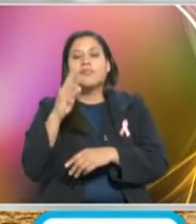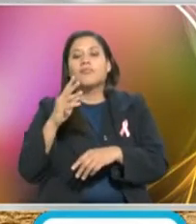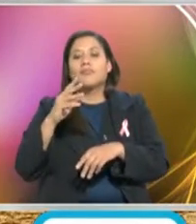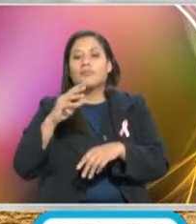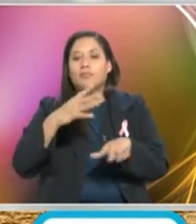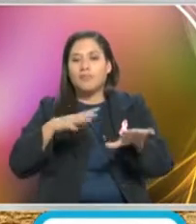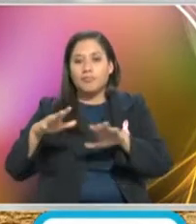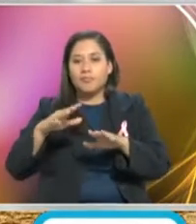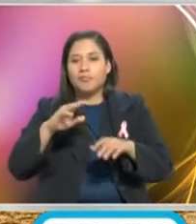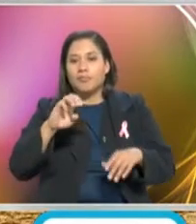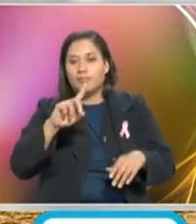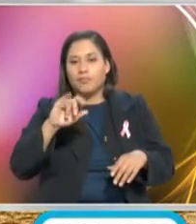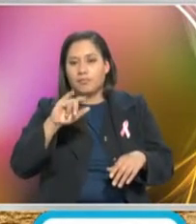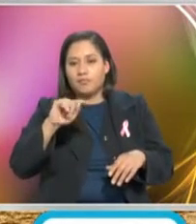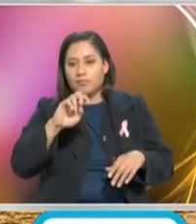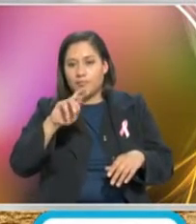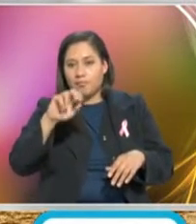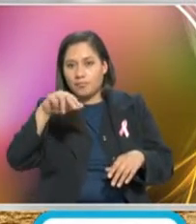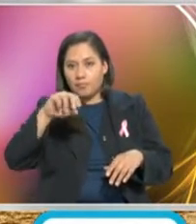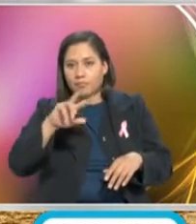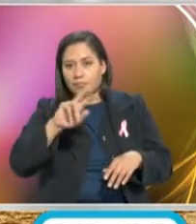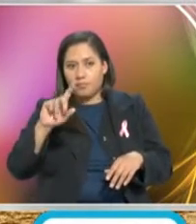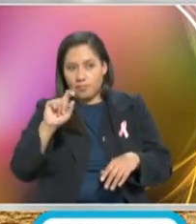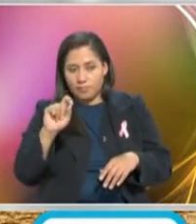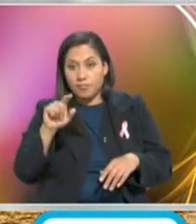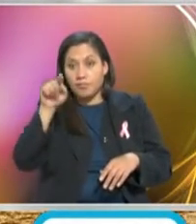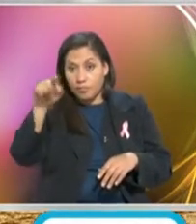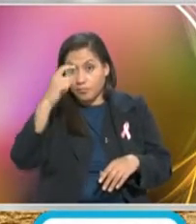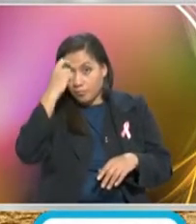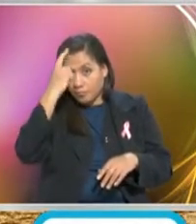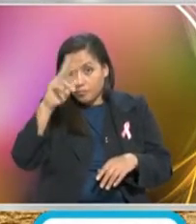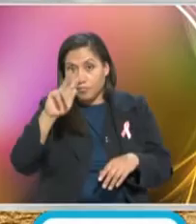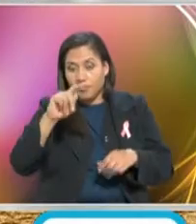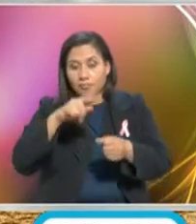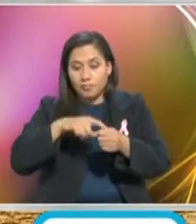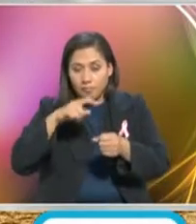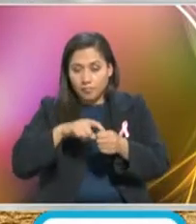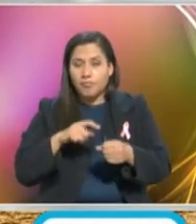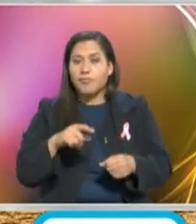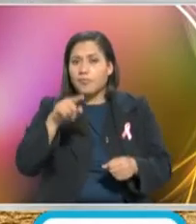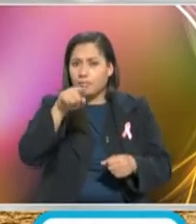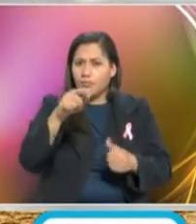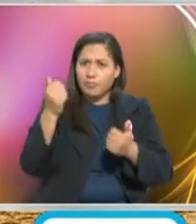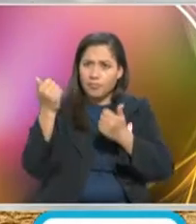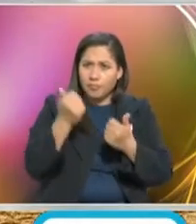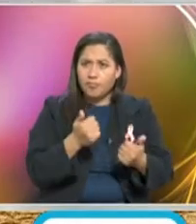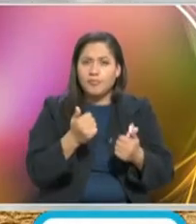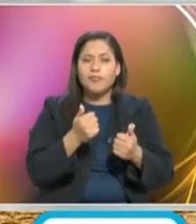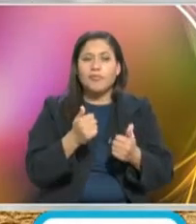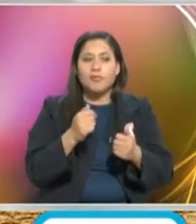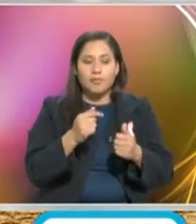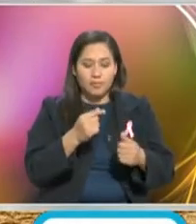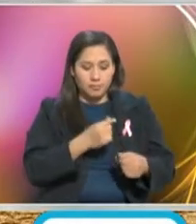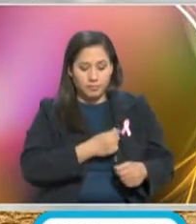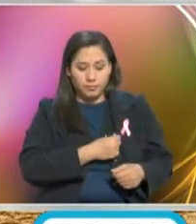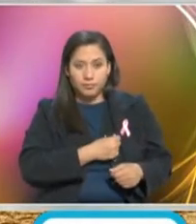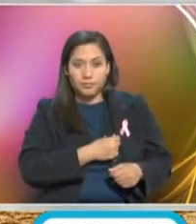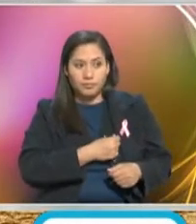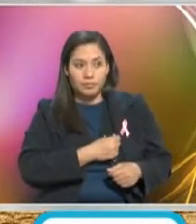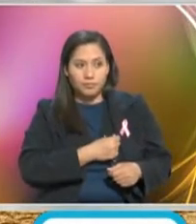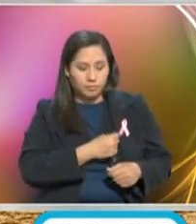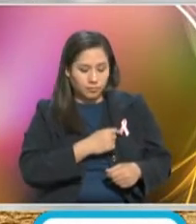Mediterráneo 220. Muy bien. Ok. Sí. Y ahí inventó la televisión a color. Y Arturo, usted trae un pin junto a nuestro